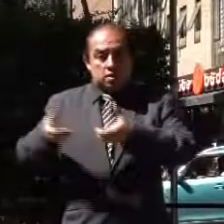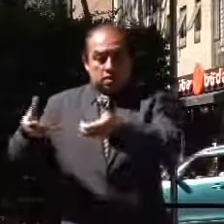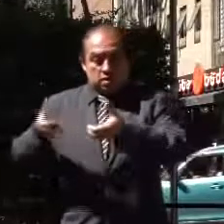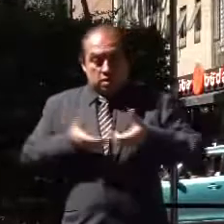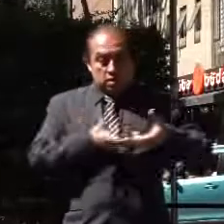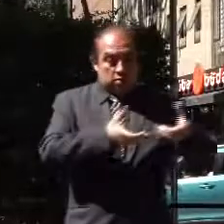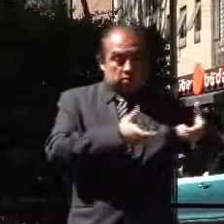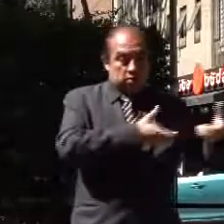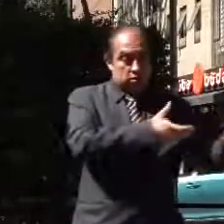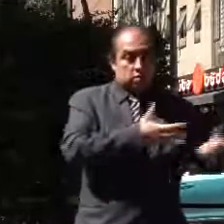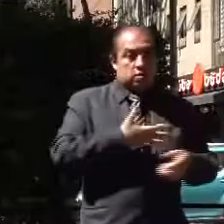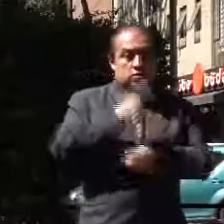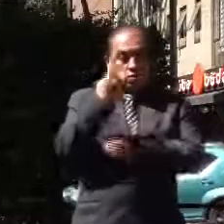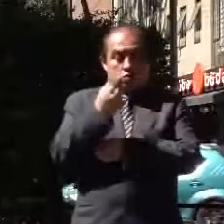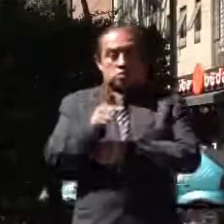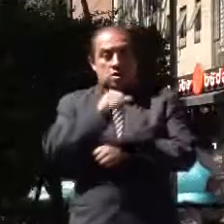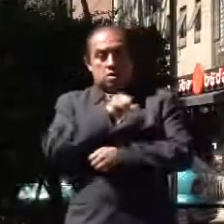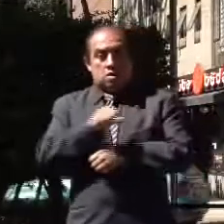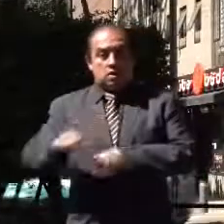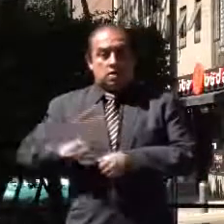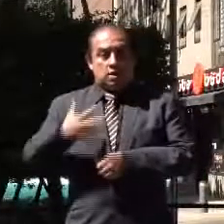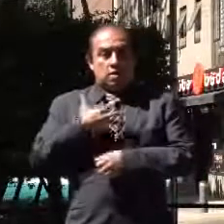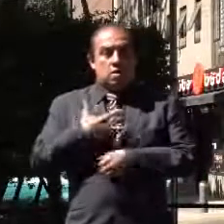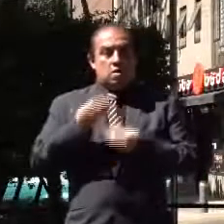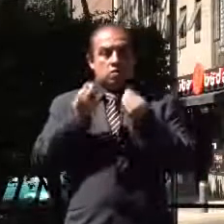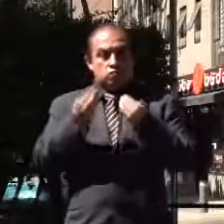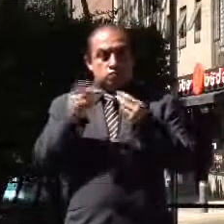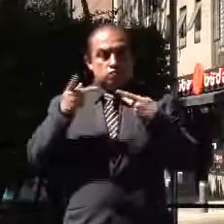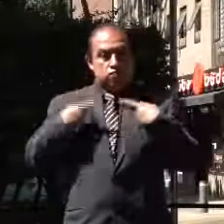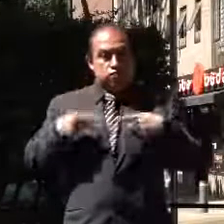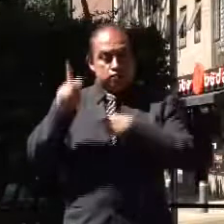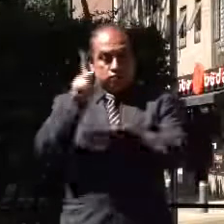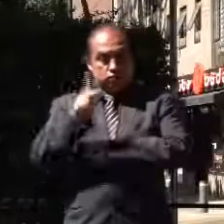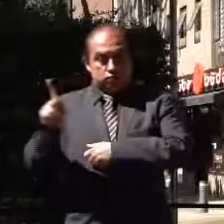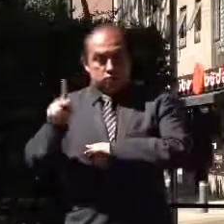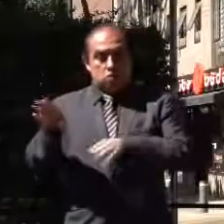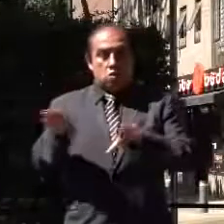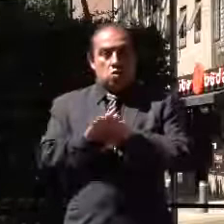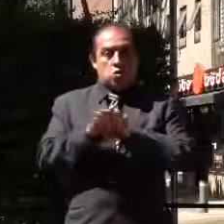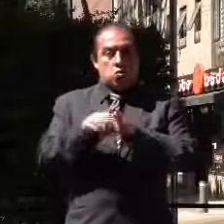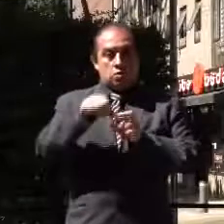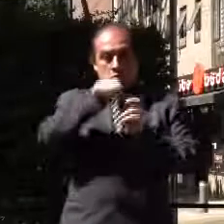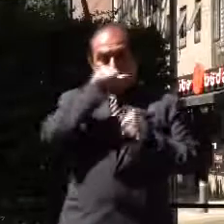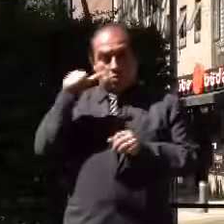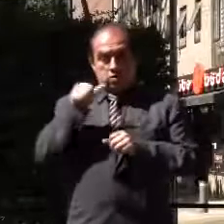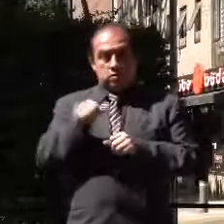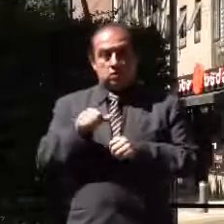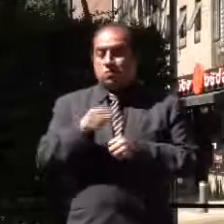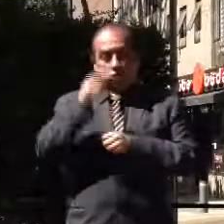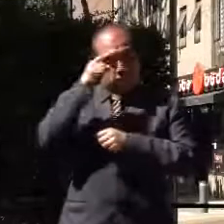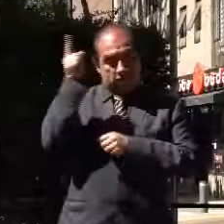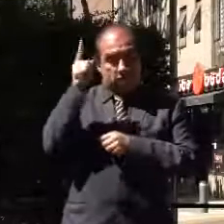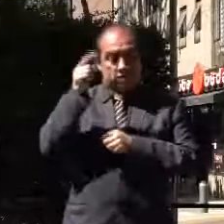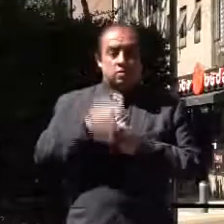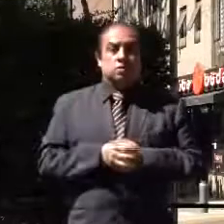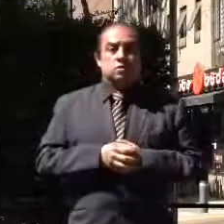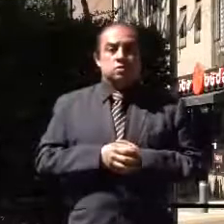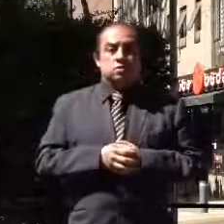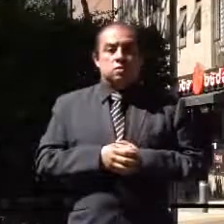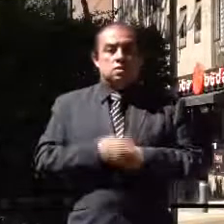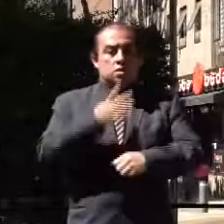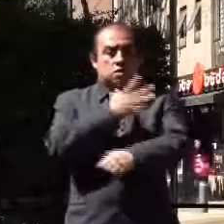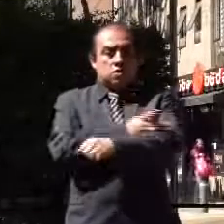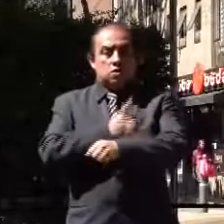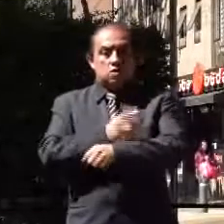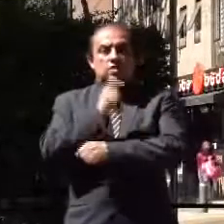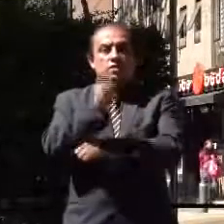alcaldía que tiene una densidad de población como la de Benito Juárez no es cualquier cosa. La coordinación se refiere